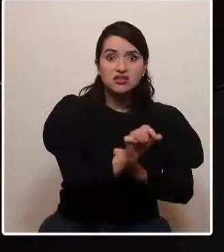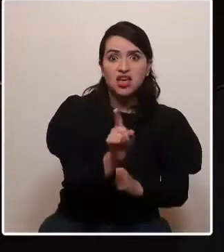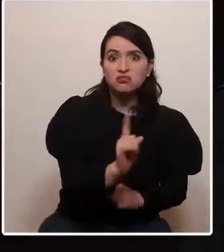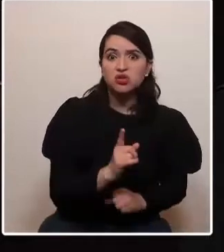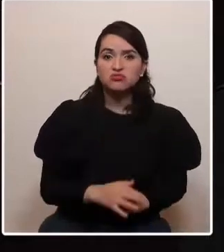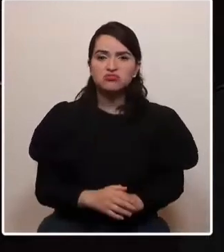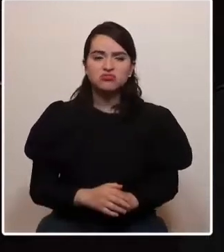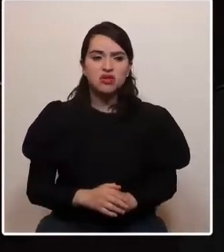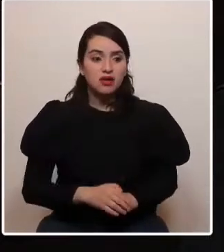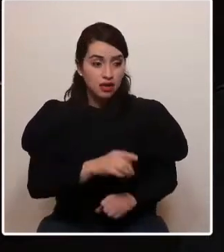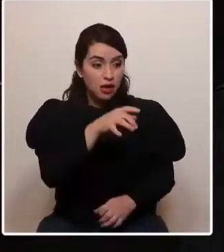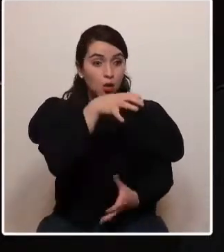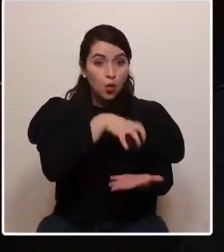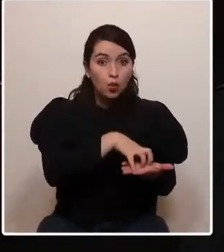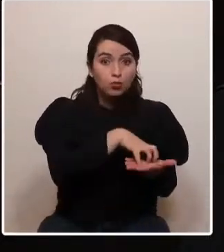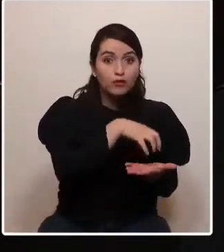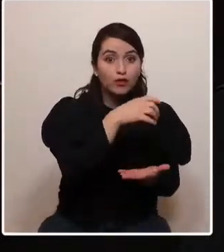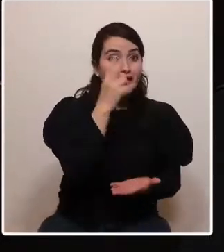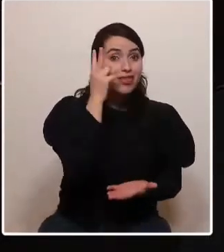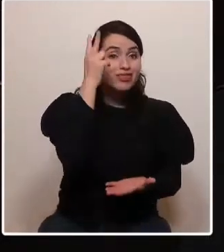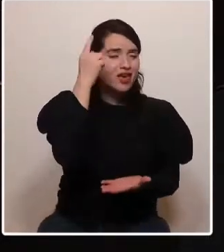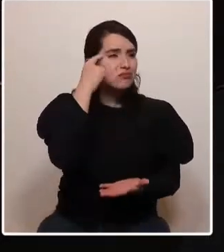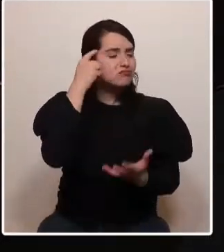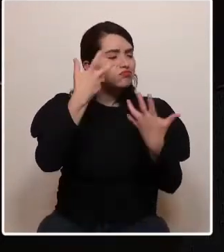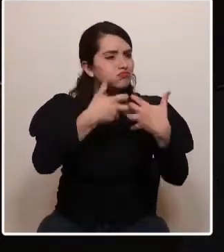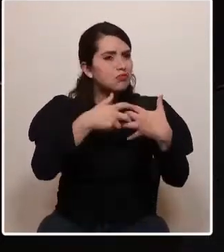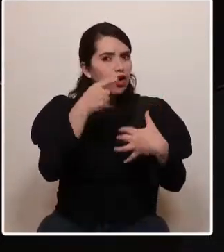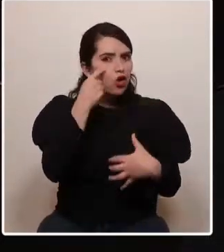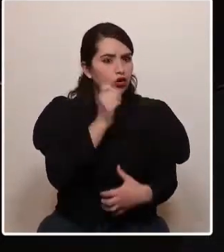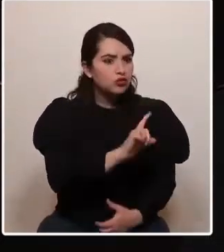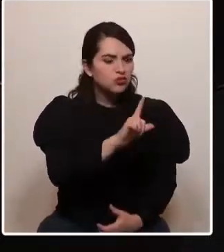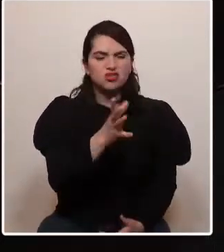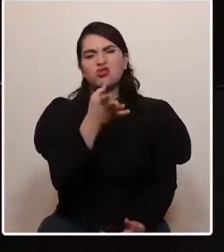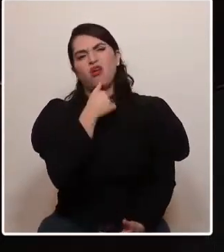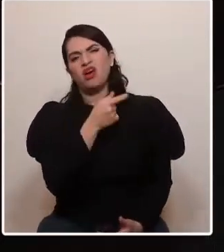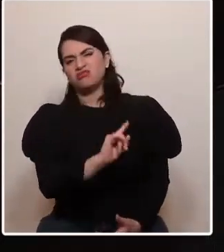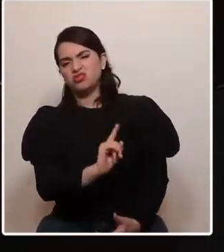saber, que el pensamiento indígena no es conocimiento.